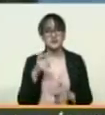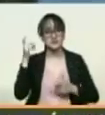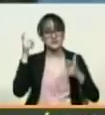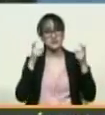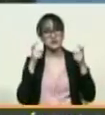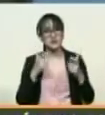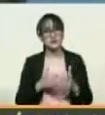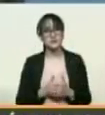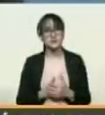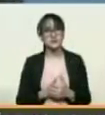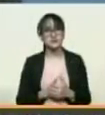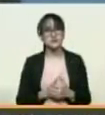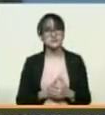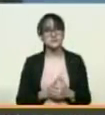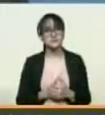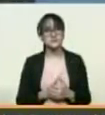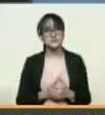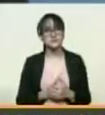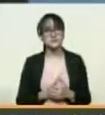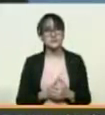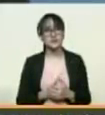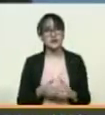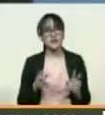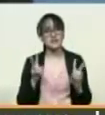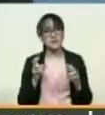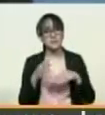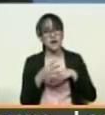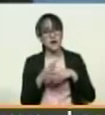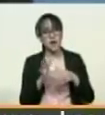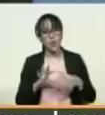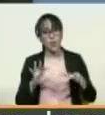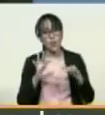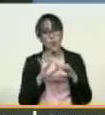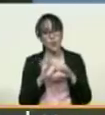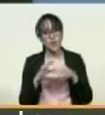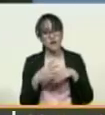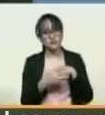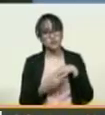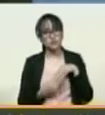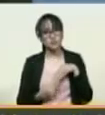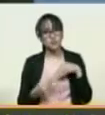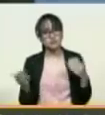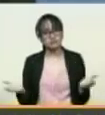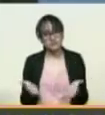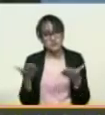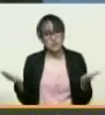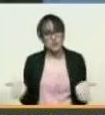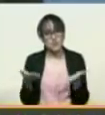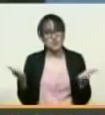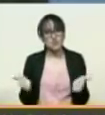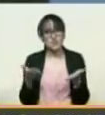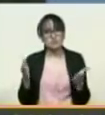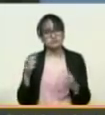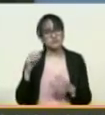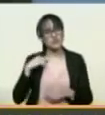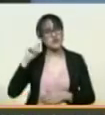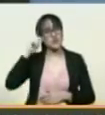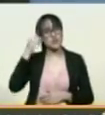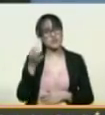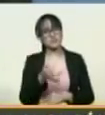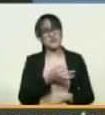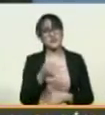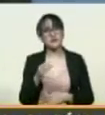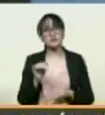efectivamente, la retoma. Pero fíjate que el caso de la UNASUR, quienes la promovieron con mayor fuerza, lo recordamos perfectamente,